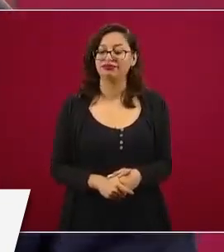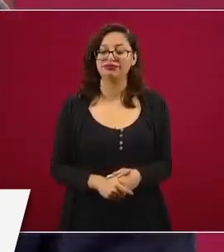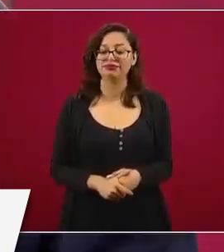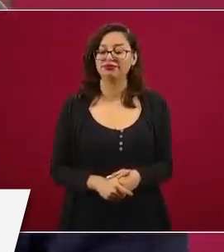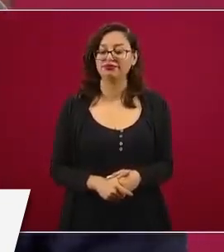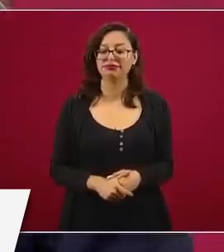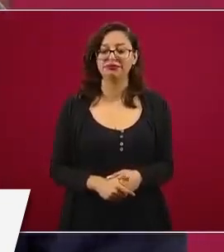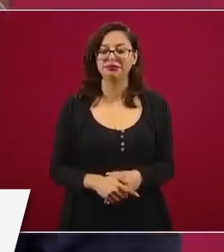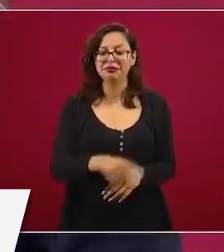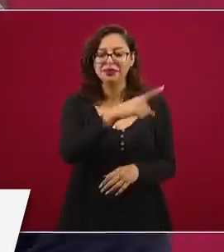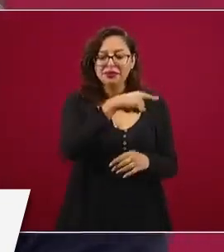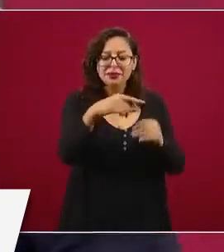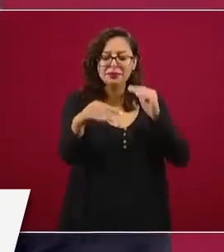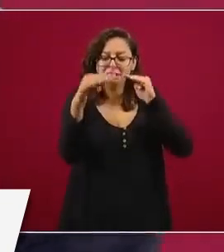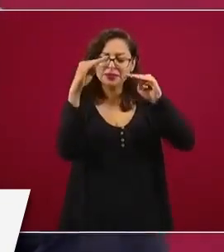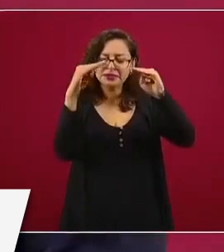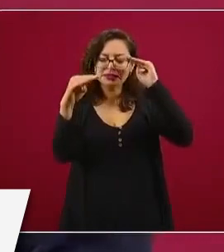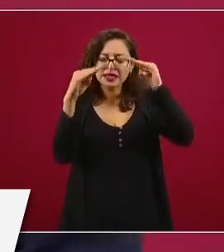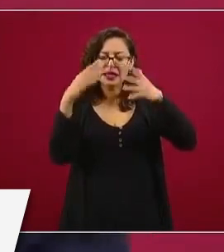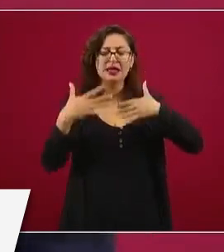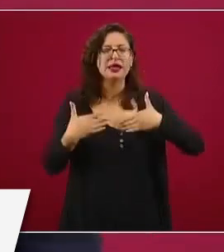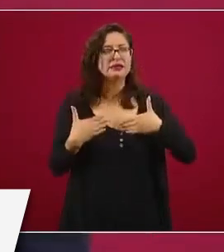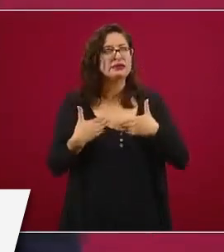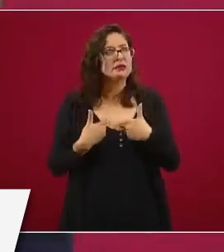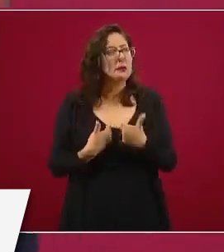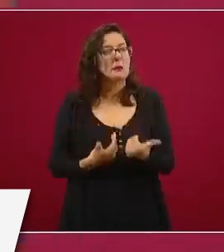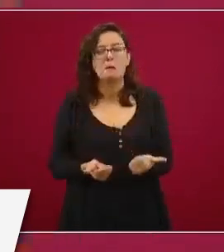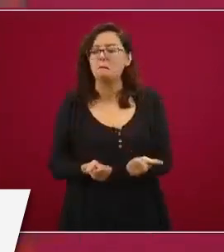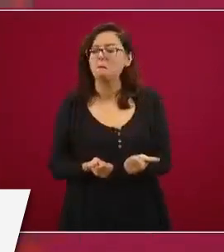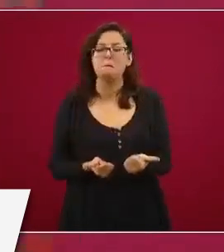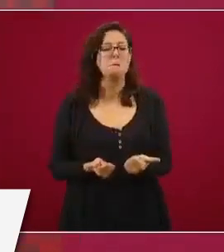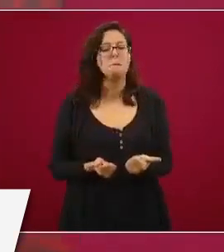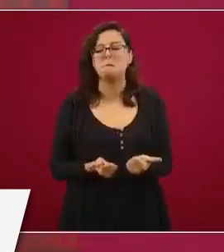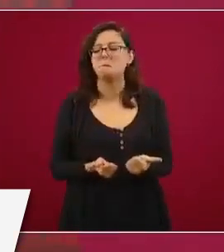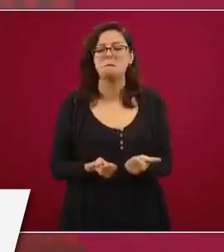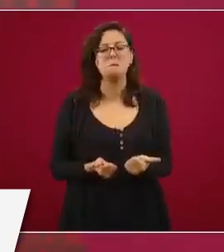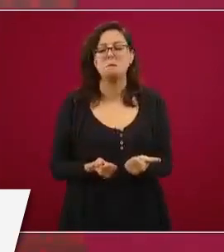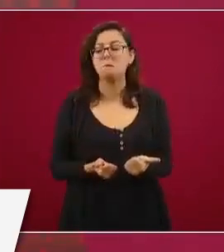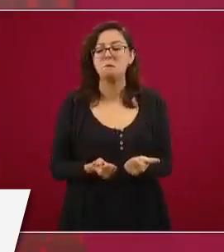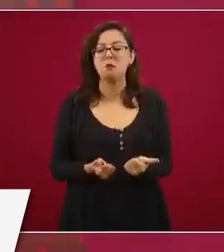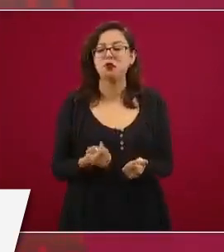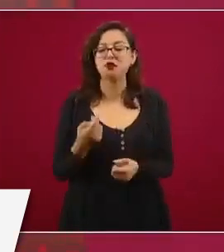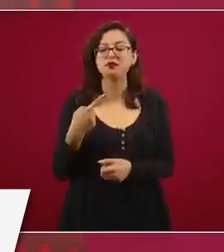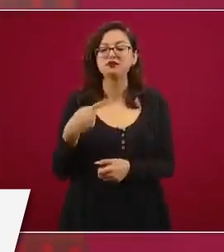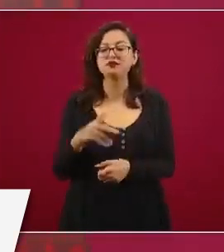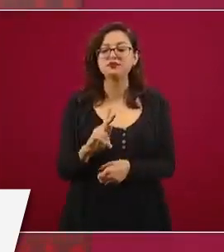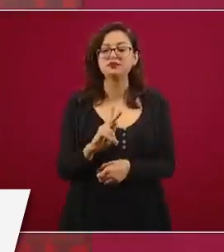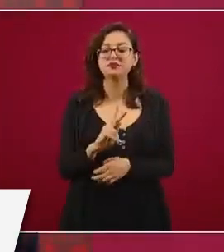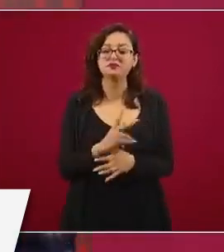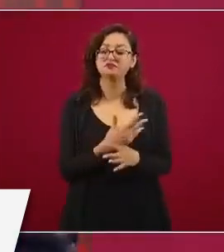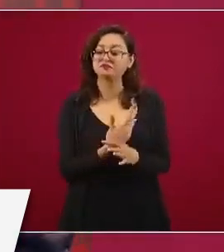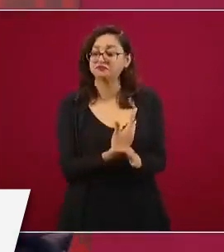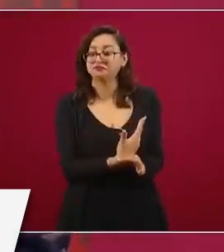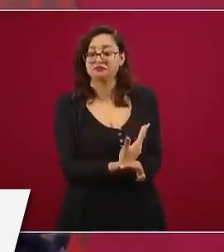a racionalizarlo, a elaborarlo, pero son